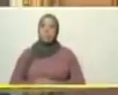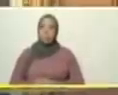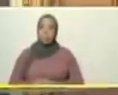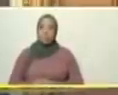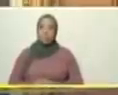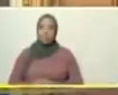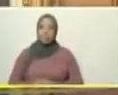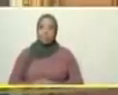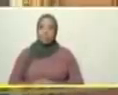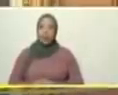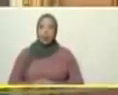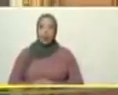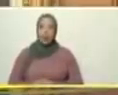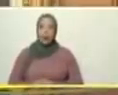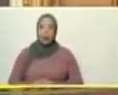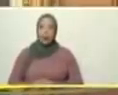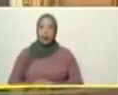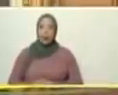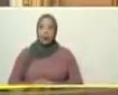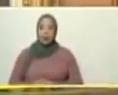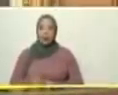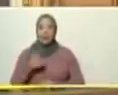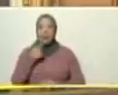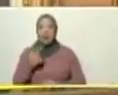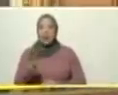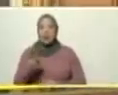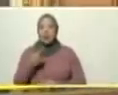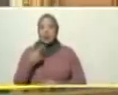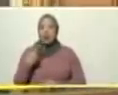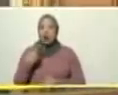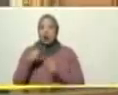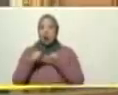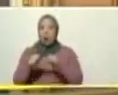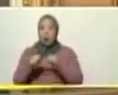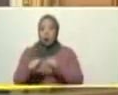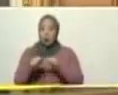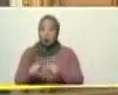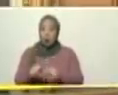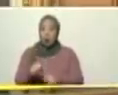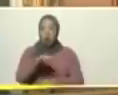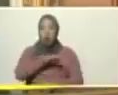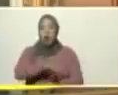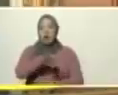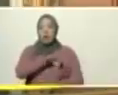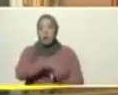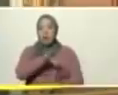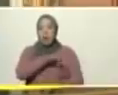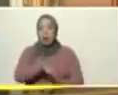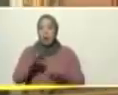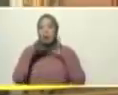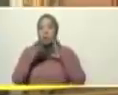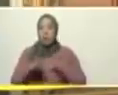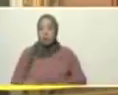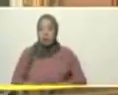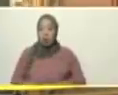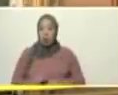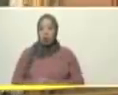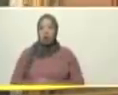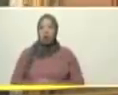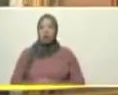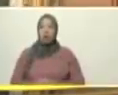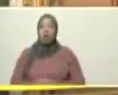recogieras la palabra de Daniel y le dijeras a ellos, y nosotros estamos ahorita en un proceso de las